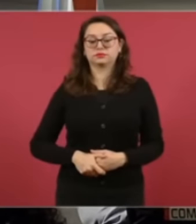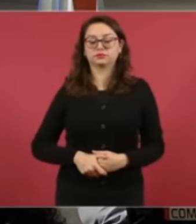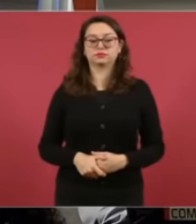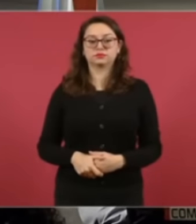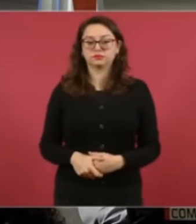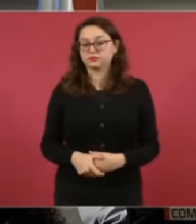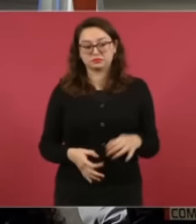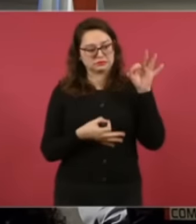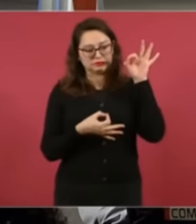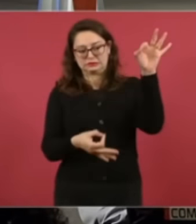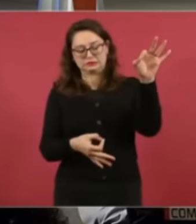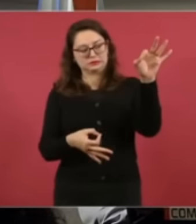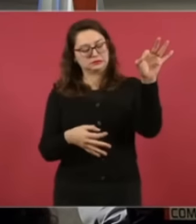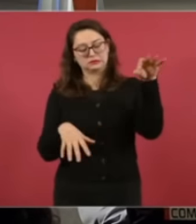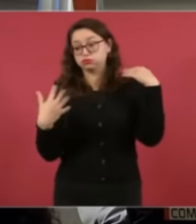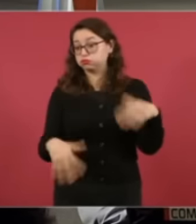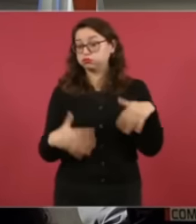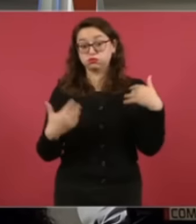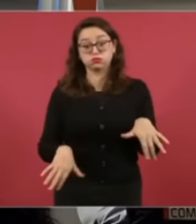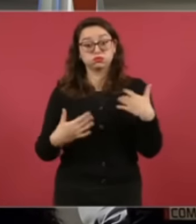Es buenísimo este documento.